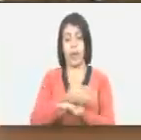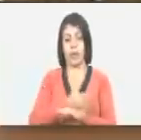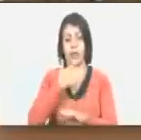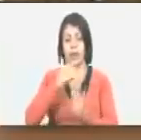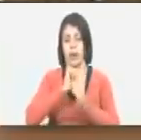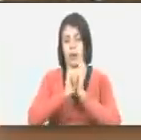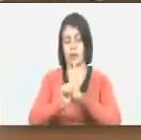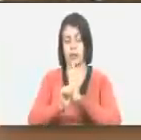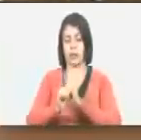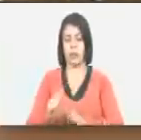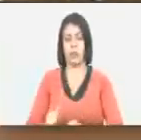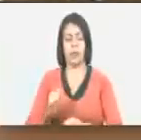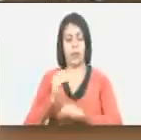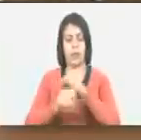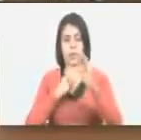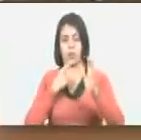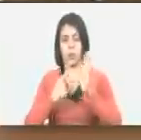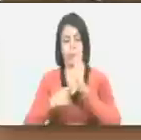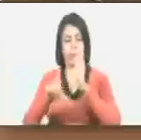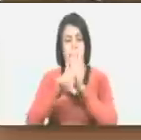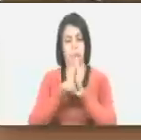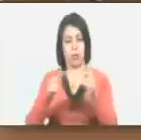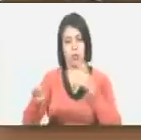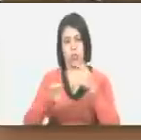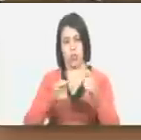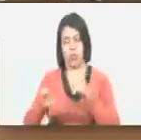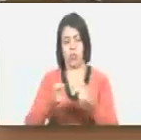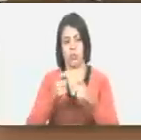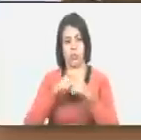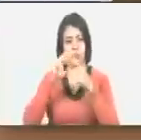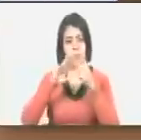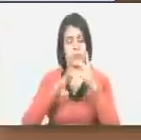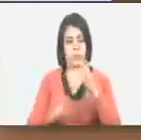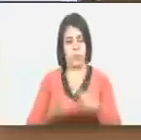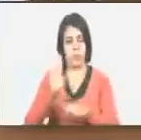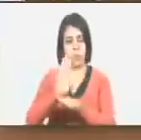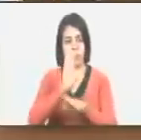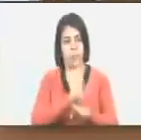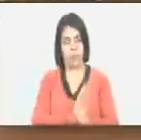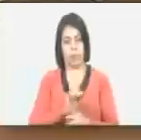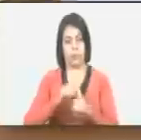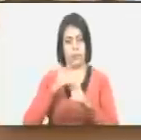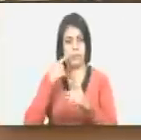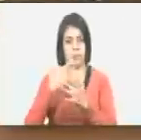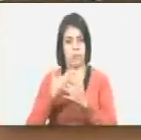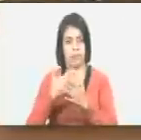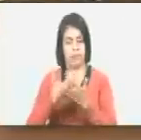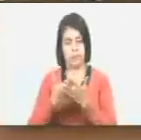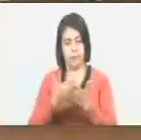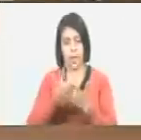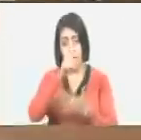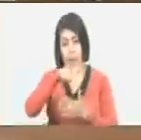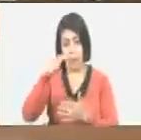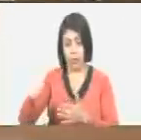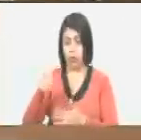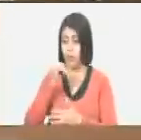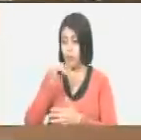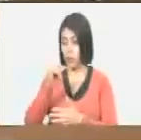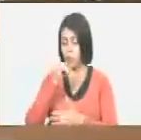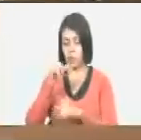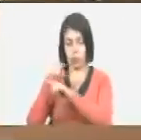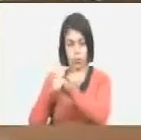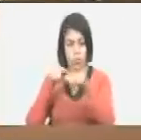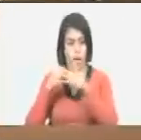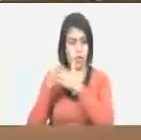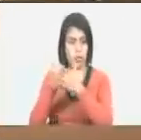este artículo, en aplicación de la ley que regula la materia de protección de testigos. La persona que suministre